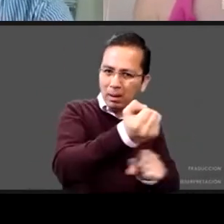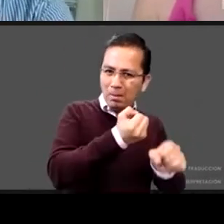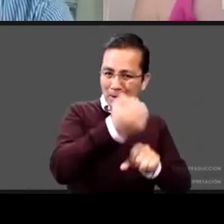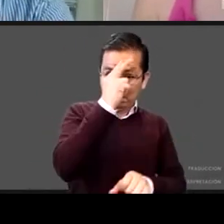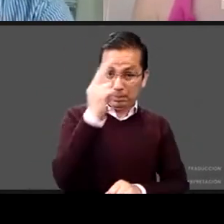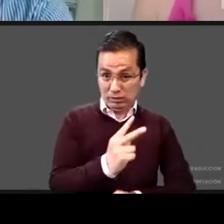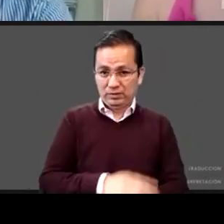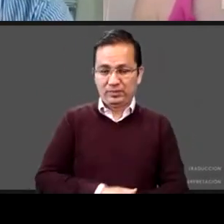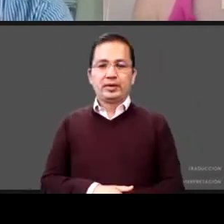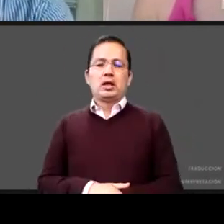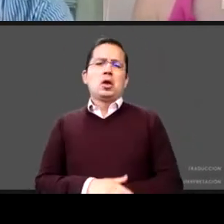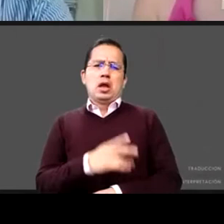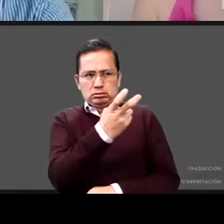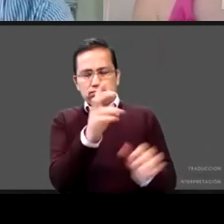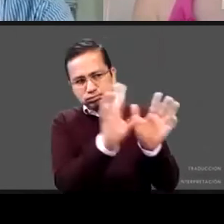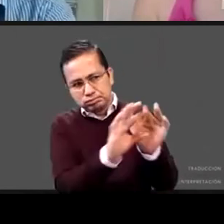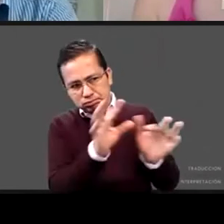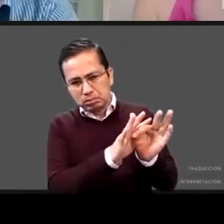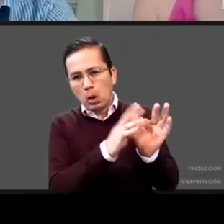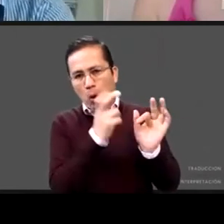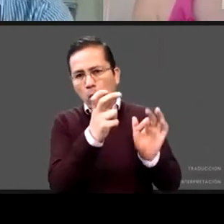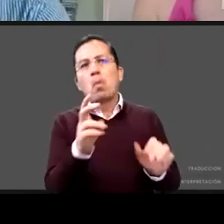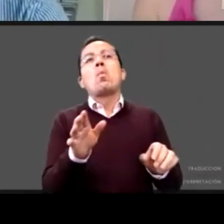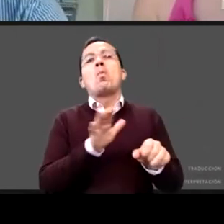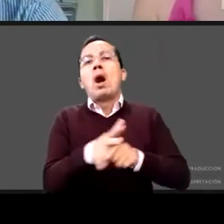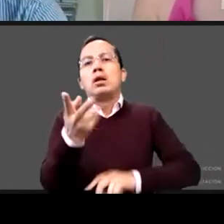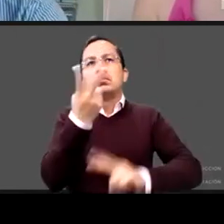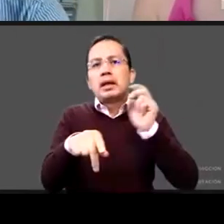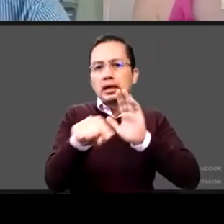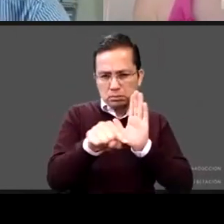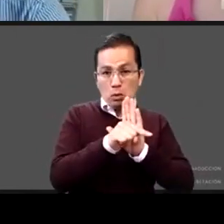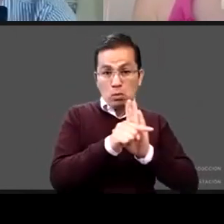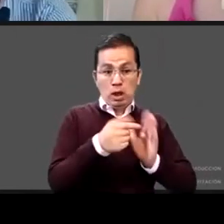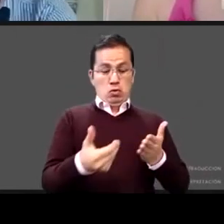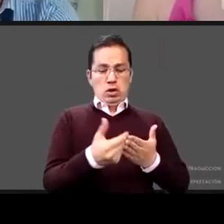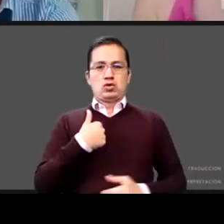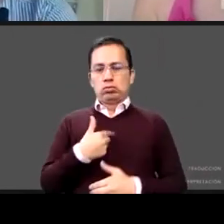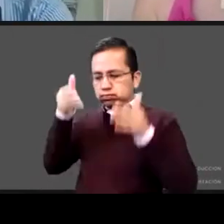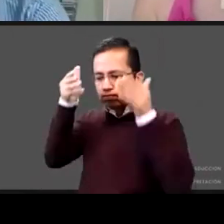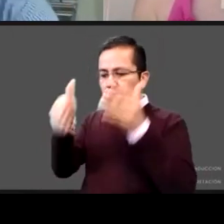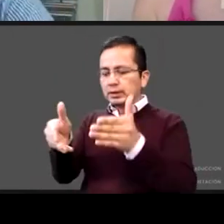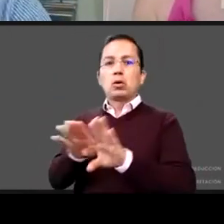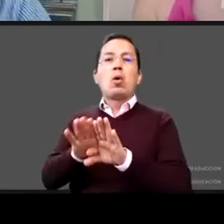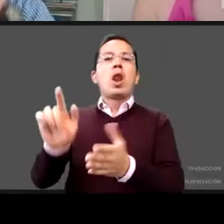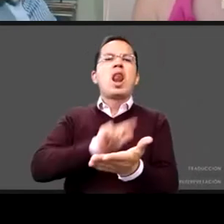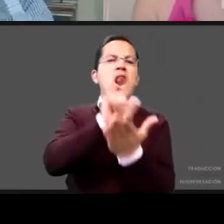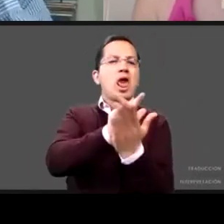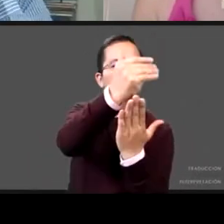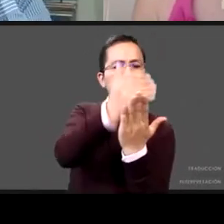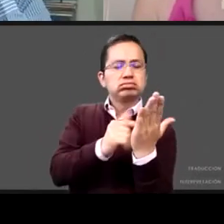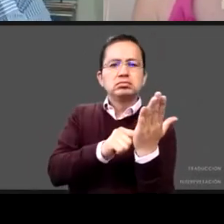parte, digamos, del derecho internacional de los derechos humanos, con relación a la prohibición de la